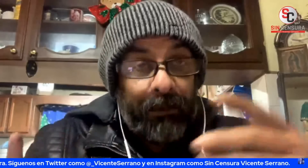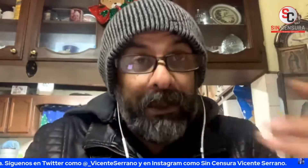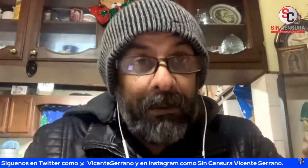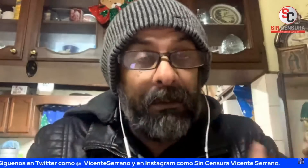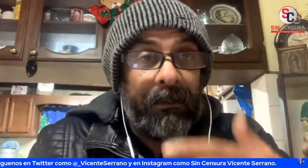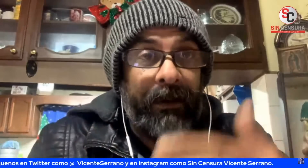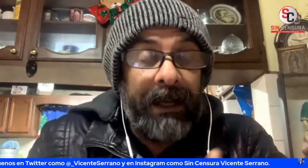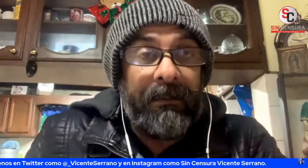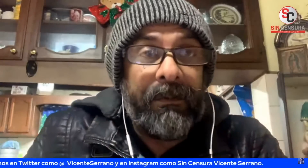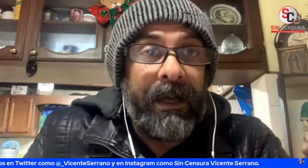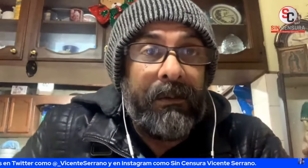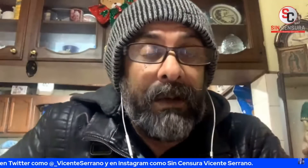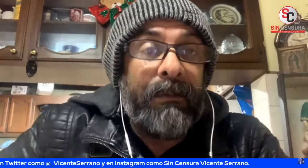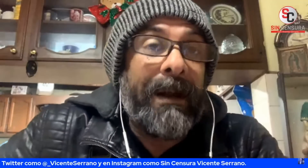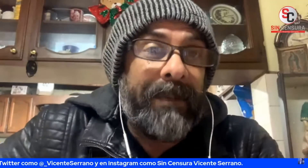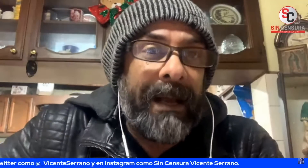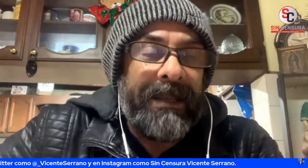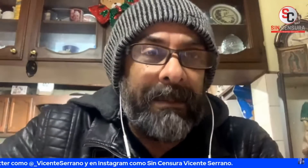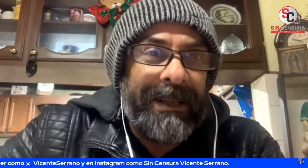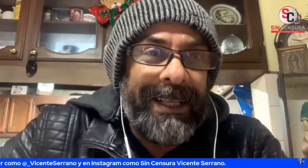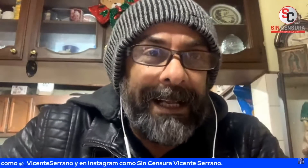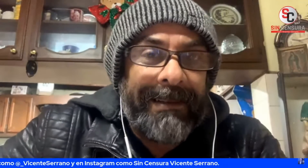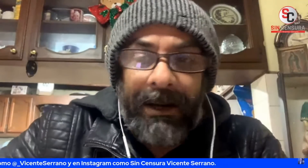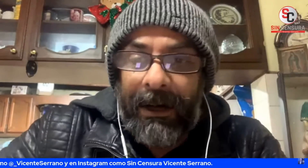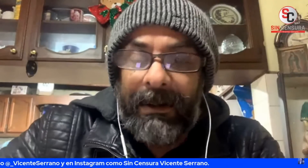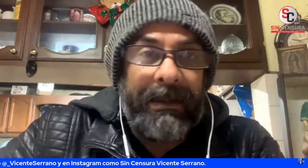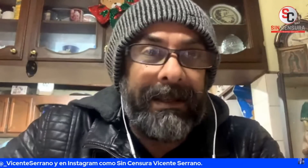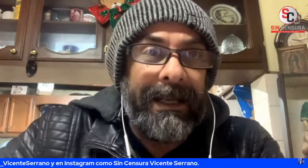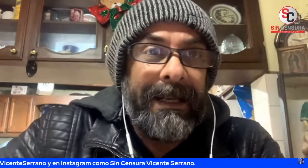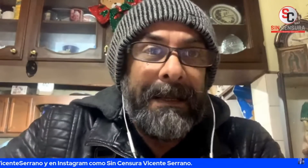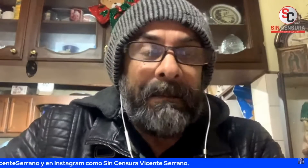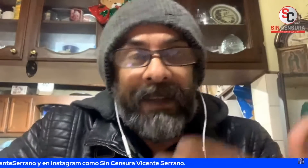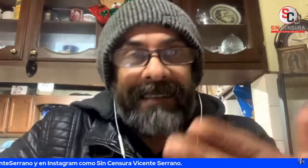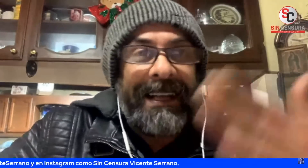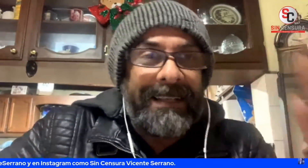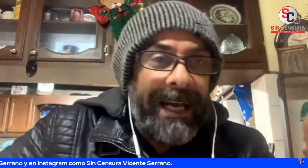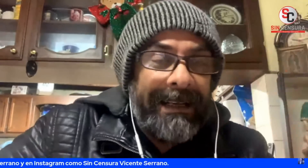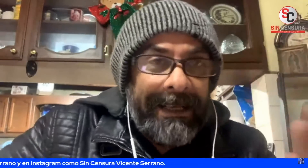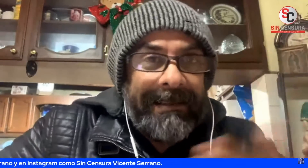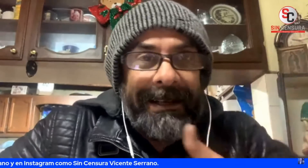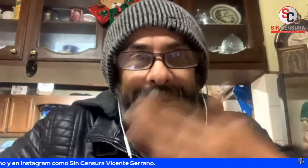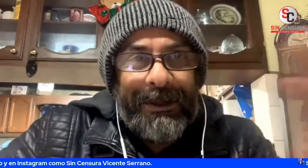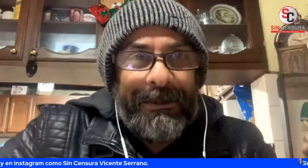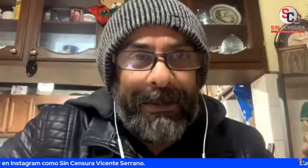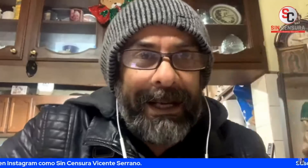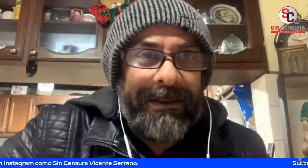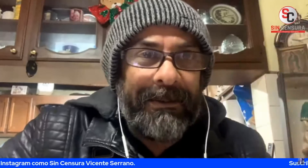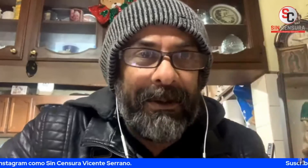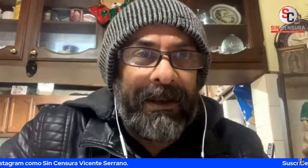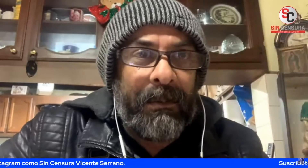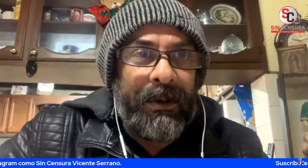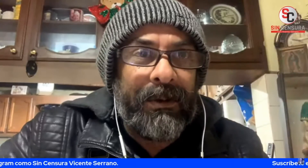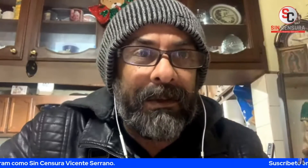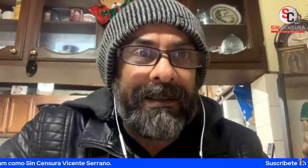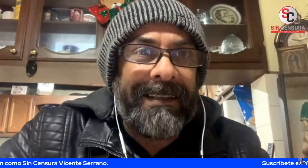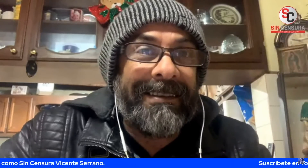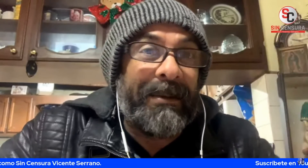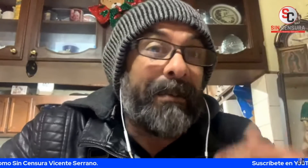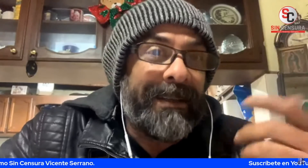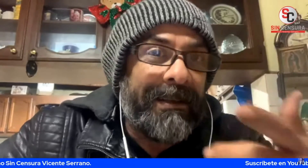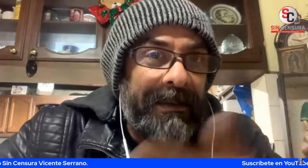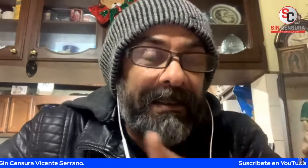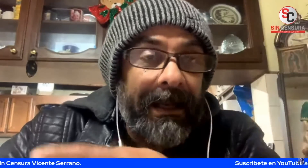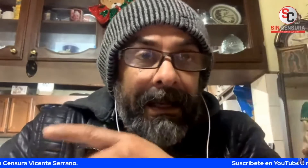ellos construyeron fue una pirámide de mentiras. Ahora, obviamente, desandar ese camino para estos medios hegemónicos